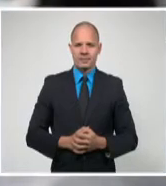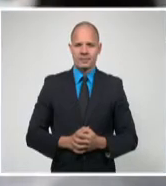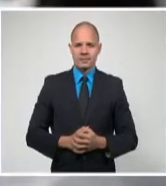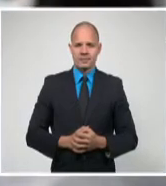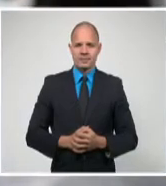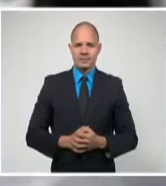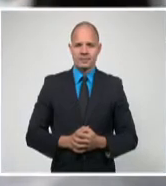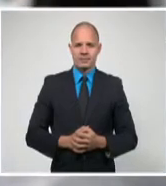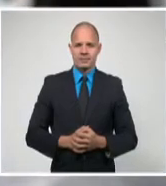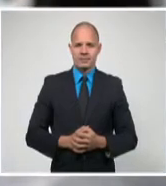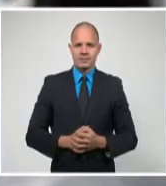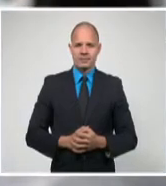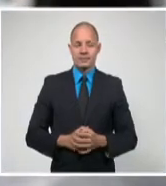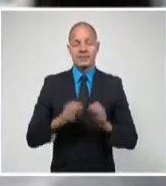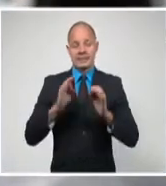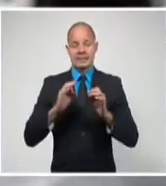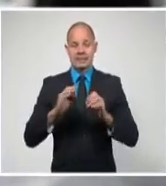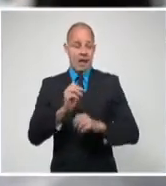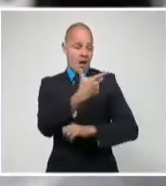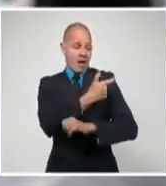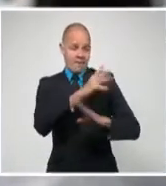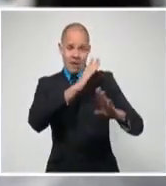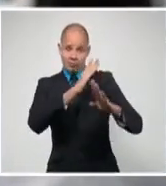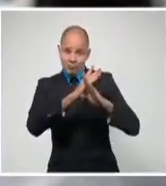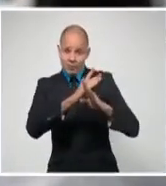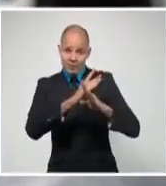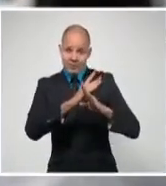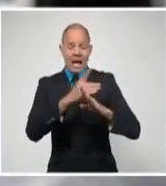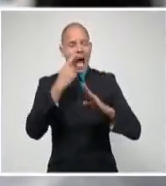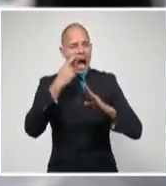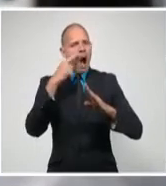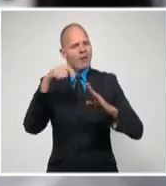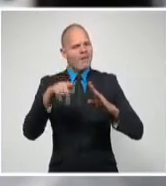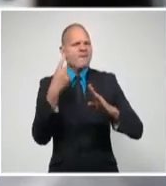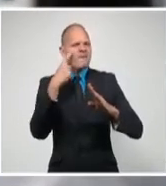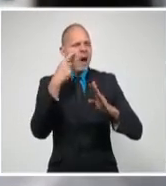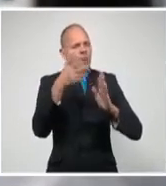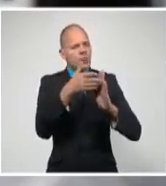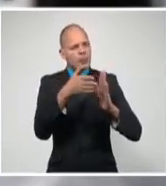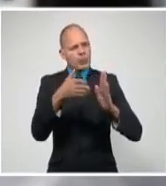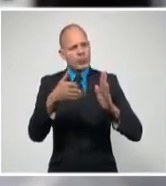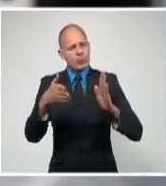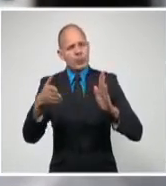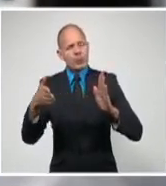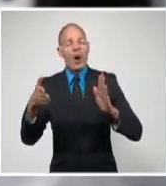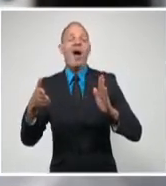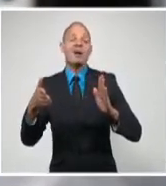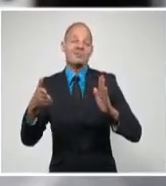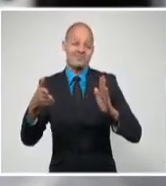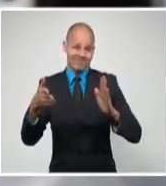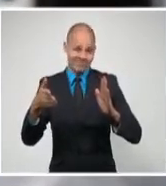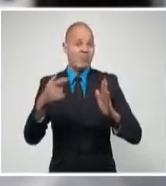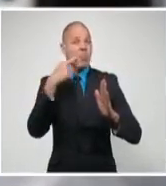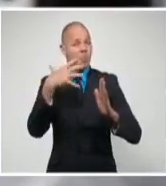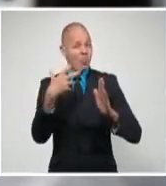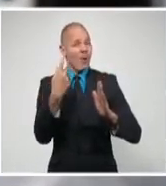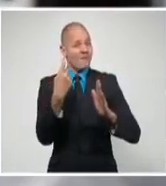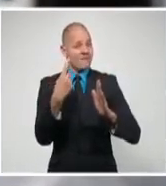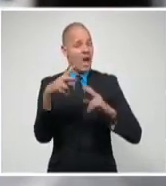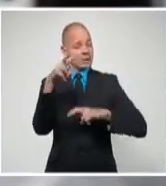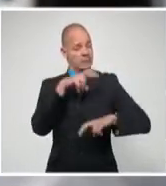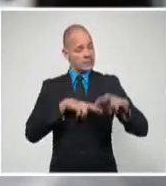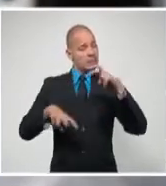Sin embargo, la búsqueda de vacunas seguras y efectivas ha demostrado que el proceso de investigación es tan importante y